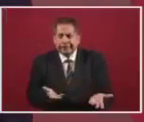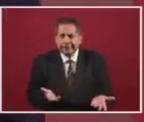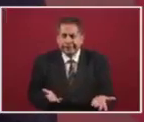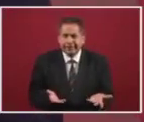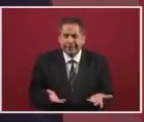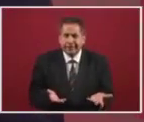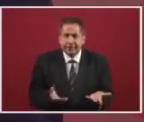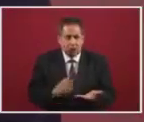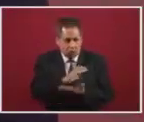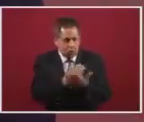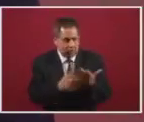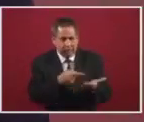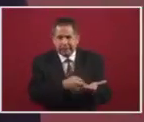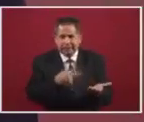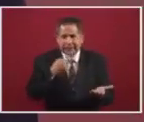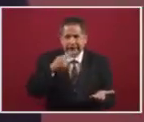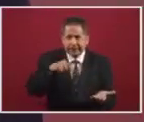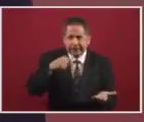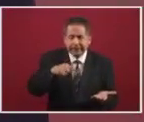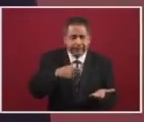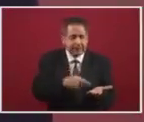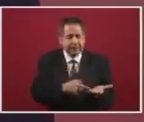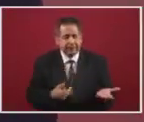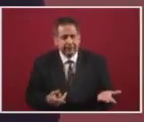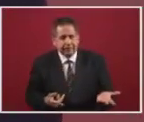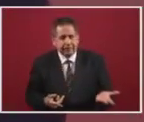Con esos contratos,